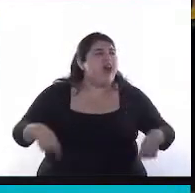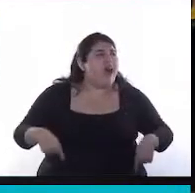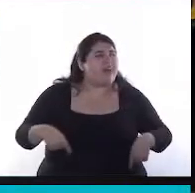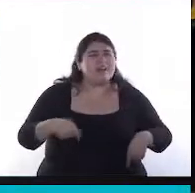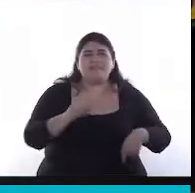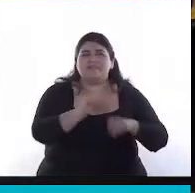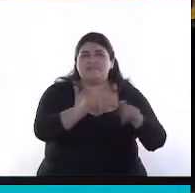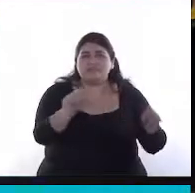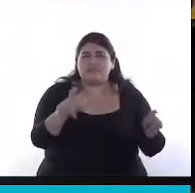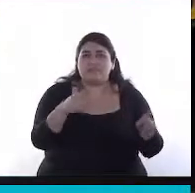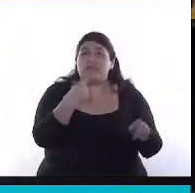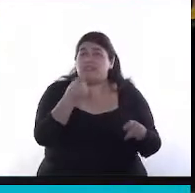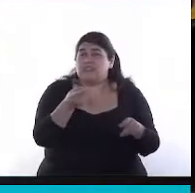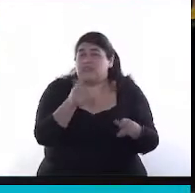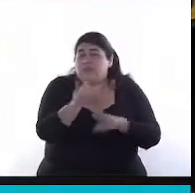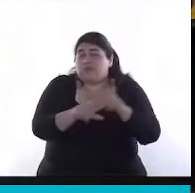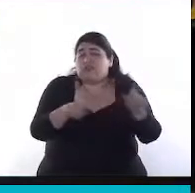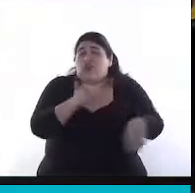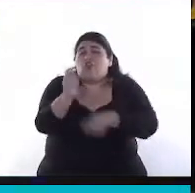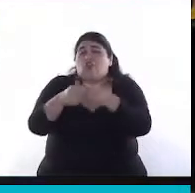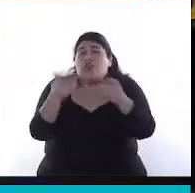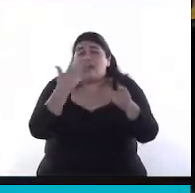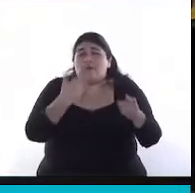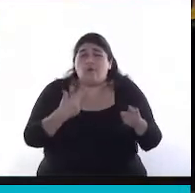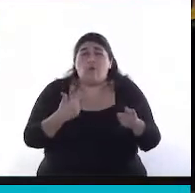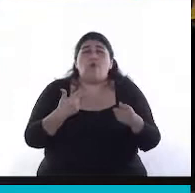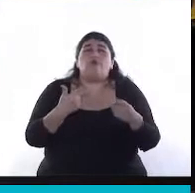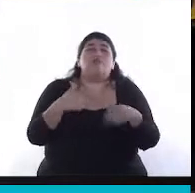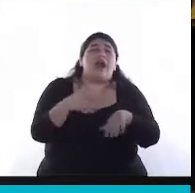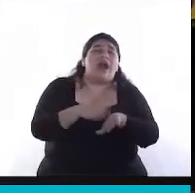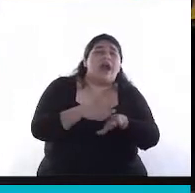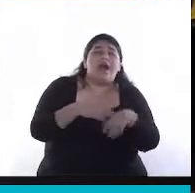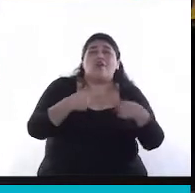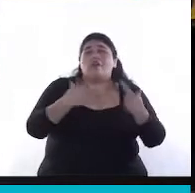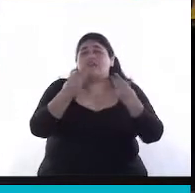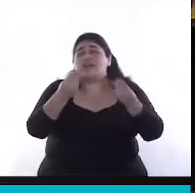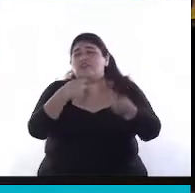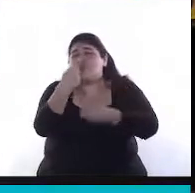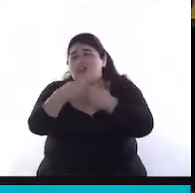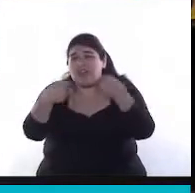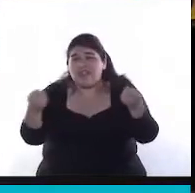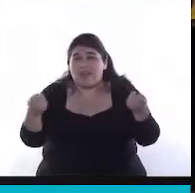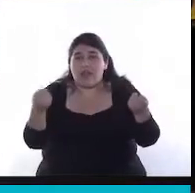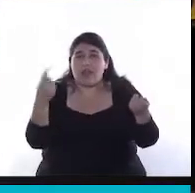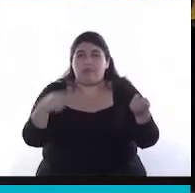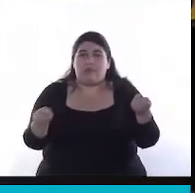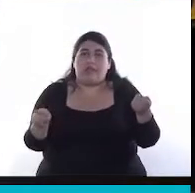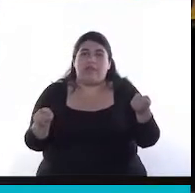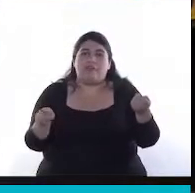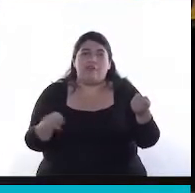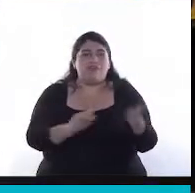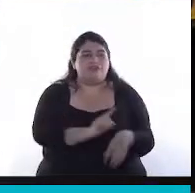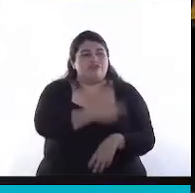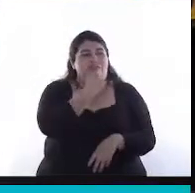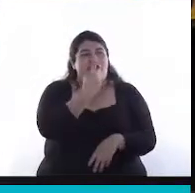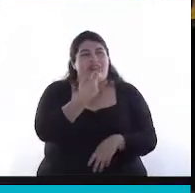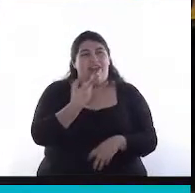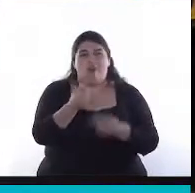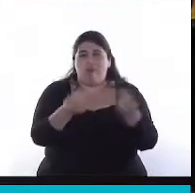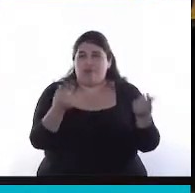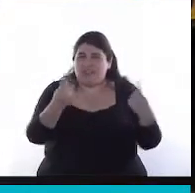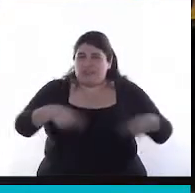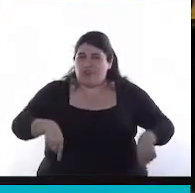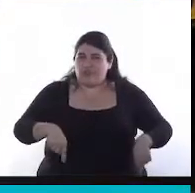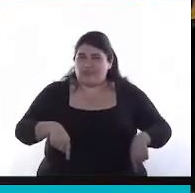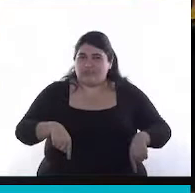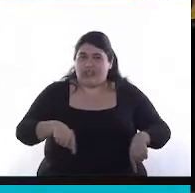ellos les gusta donar como dice dady brieva les gusta darle en la zapatilla pero no le gusta que doña rosa se la pueda comprar sola eso es